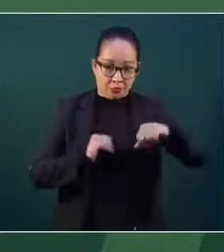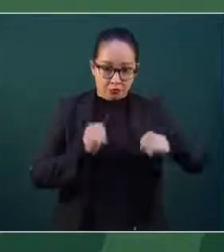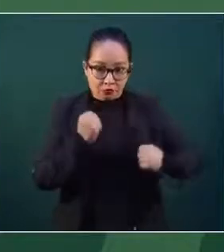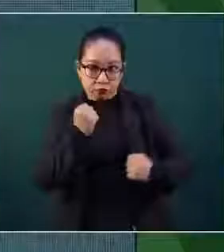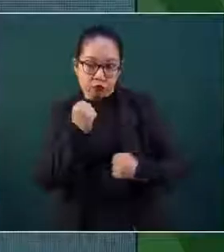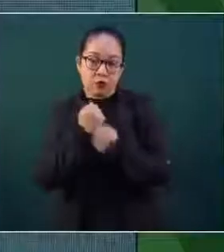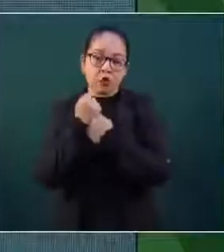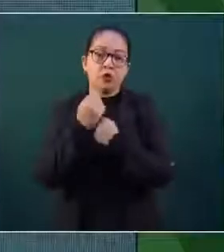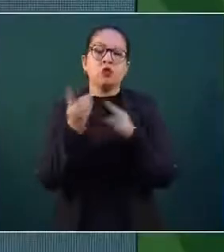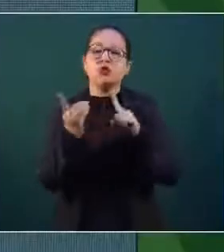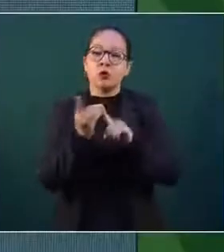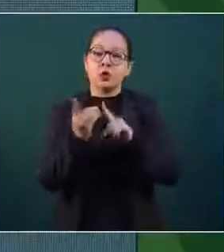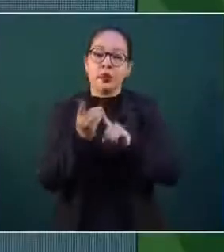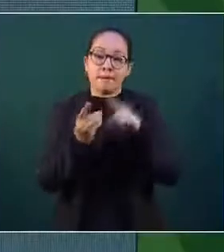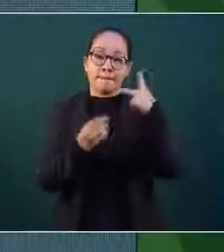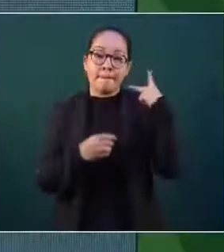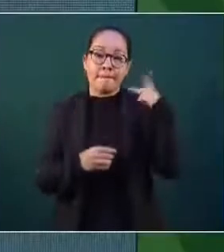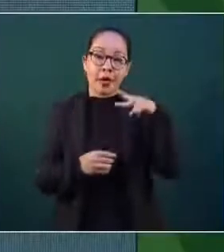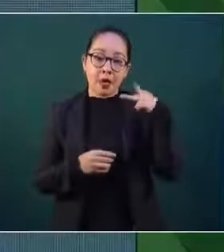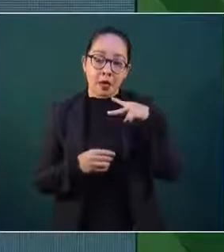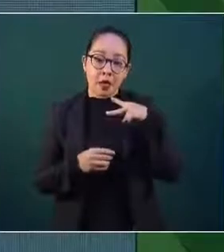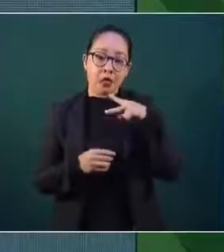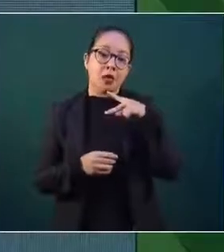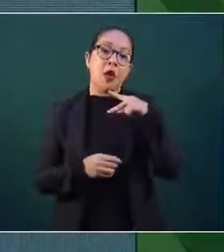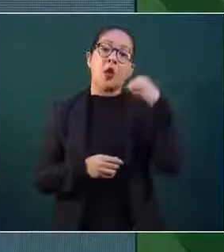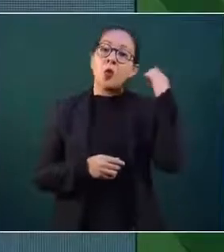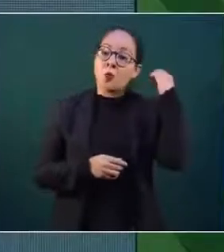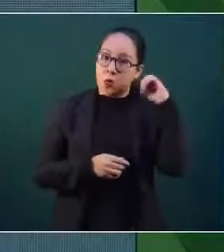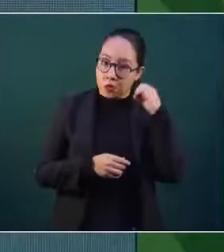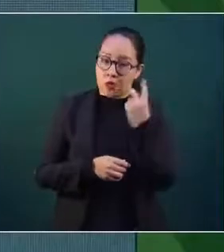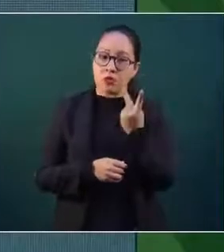en Veracruz y en Oaxaca.